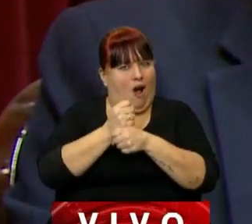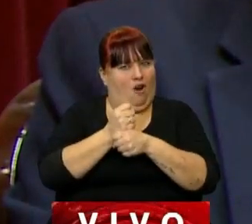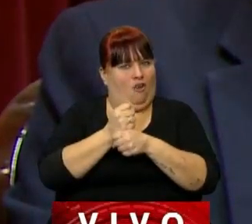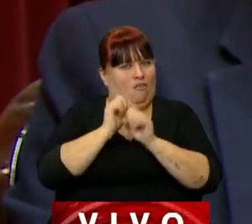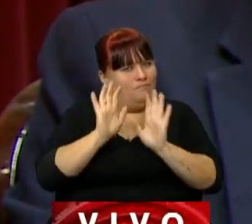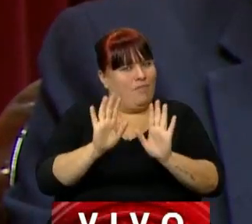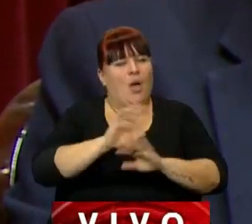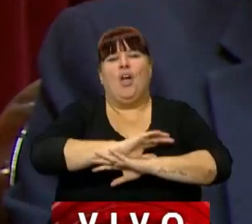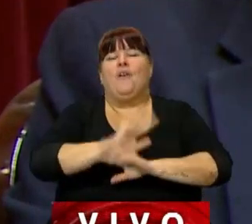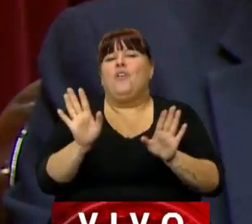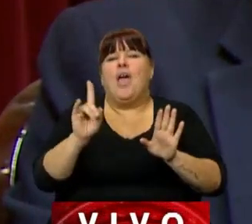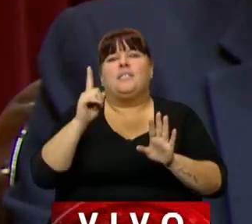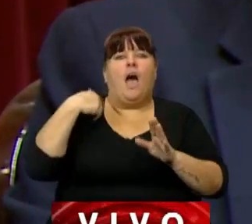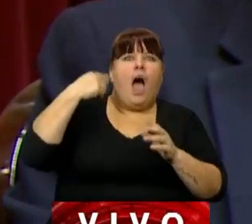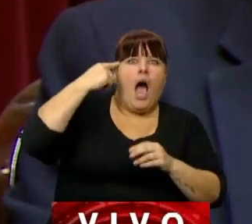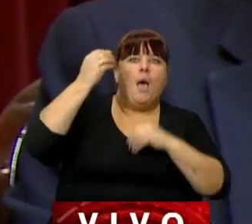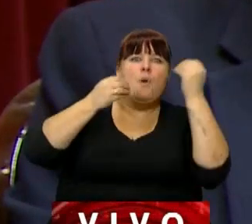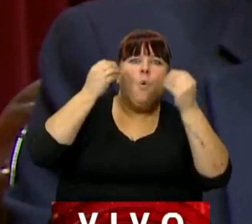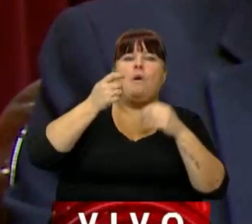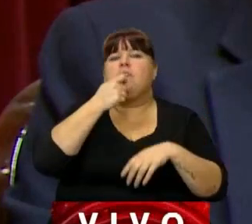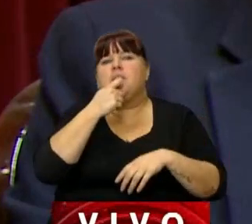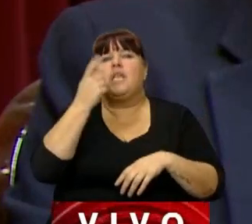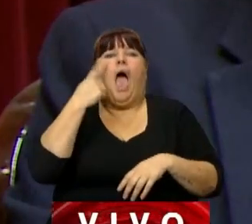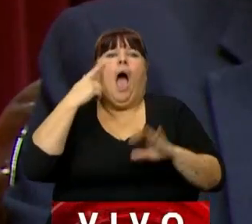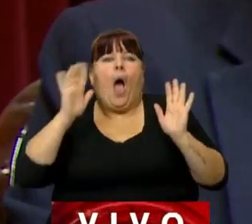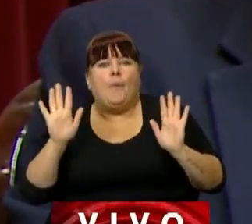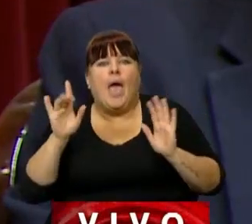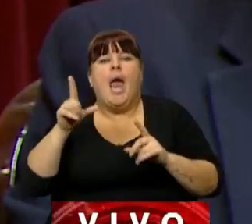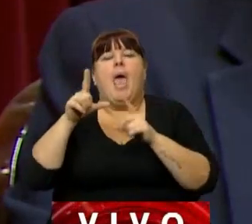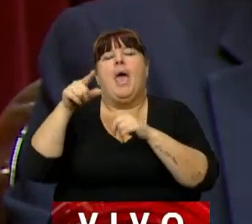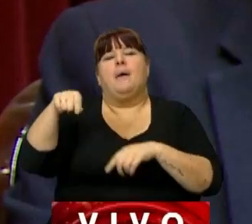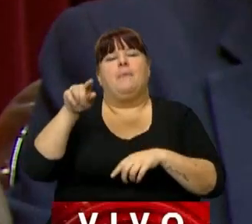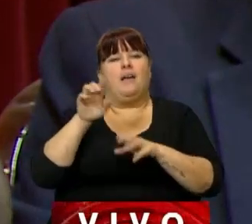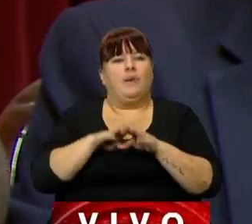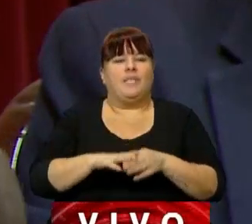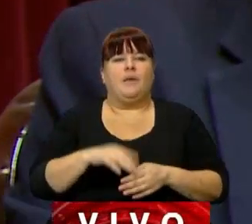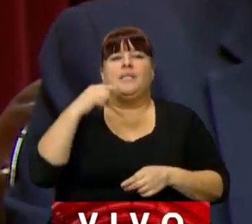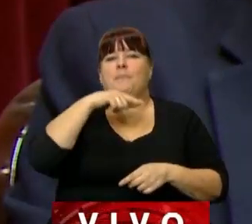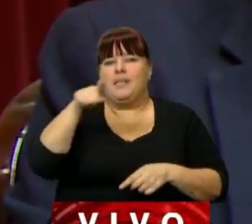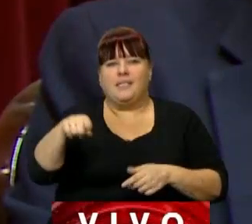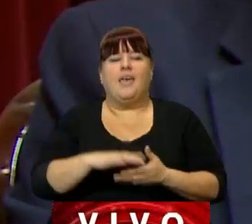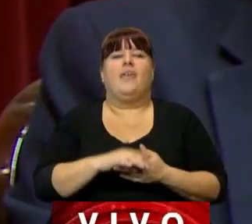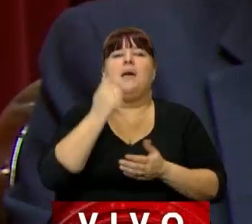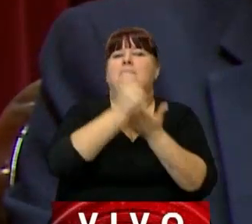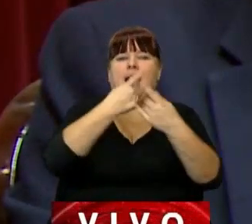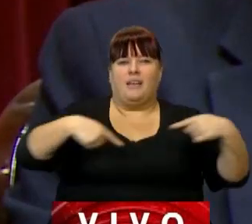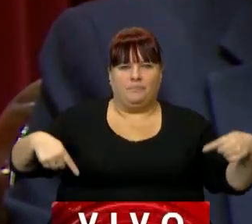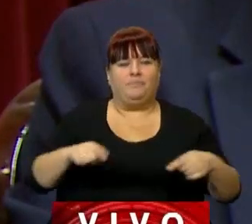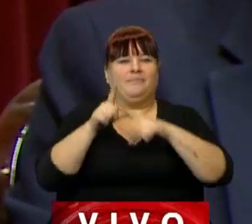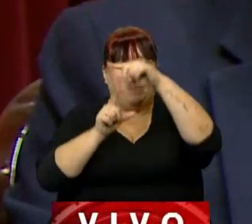necesitamos. Y no estaremos ocupándonos si ver si Mercedes-Benz, Jeep o las marcas que